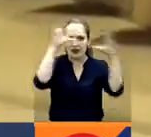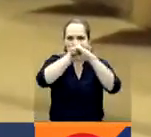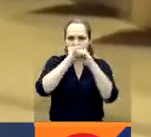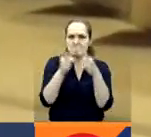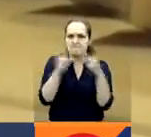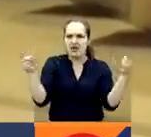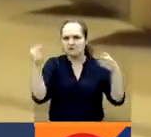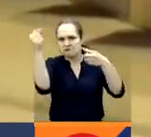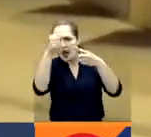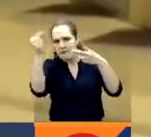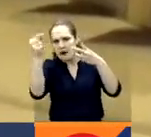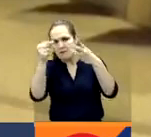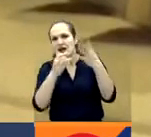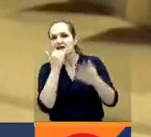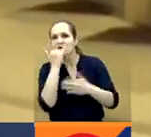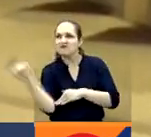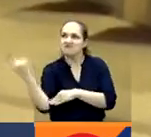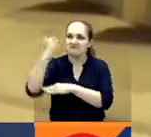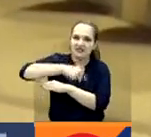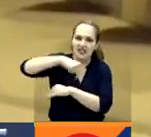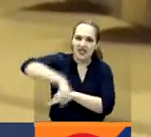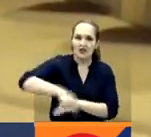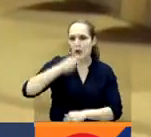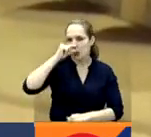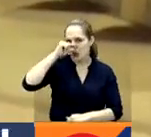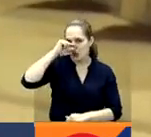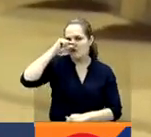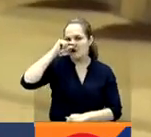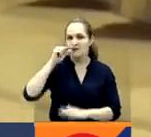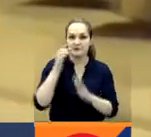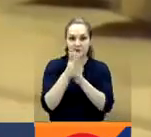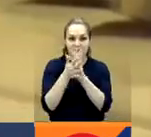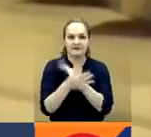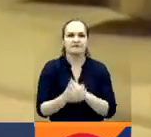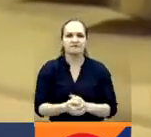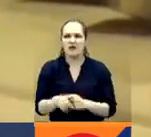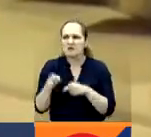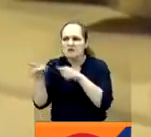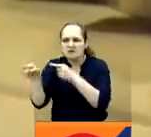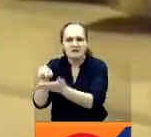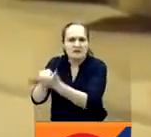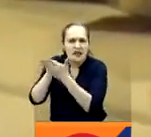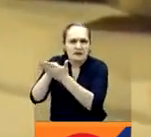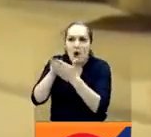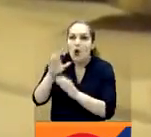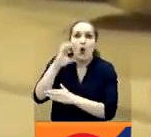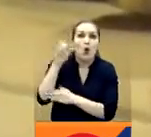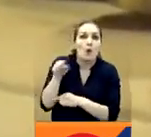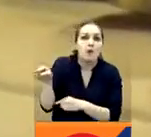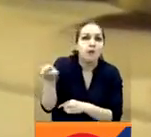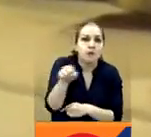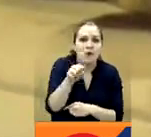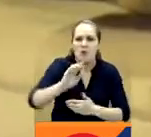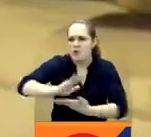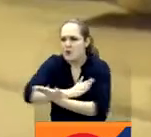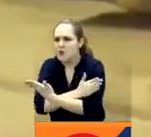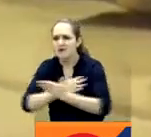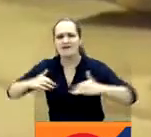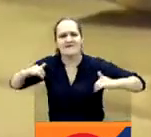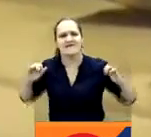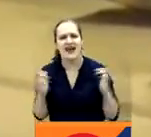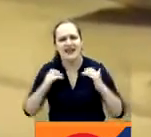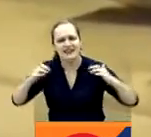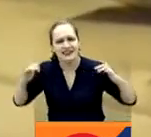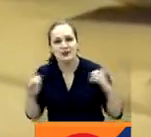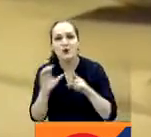detalles del Pabellón Colombia en Expo Dubai 2020. Muchas historias, colombianos, música, mucho vallenato, pero